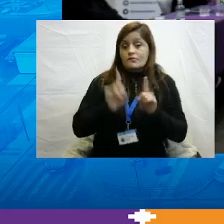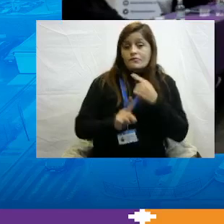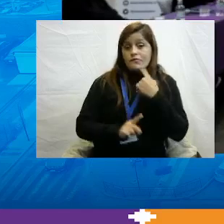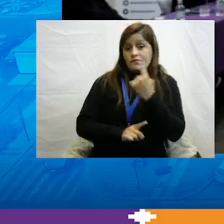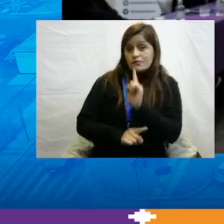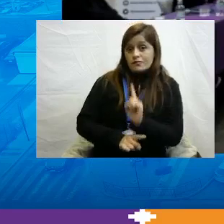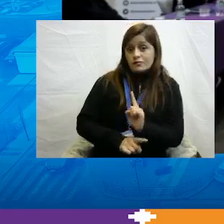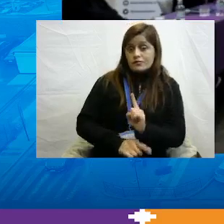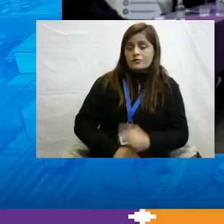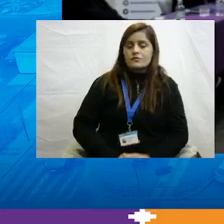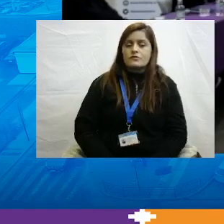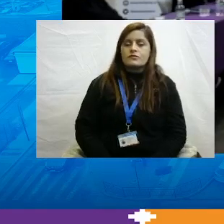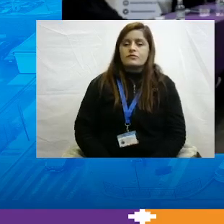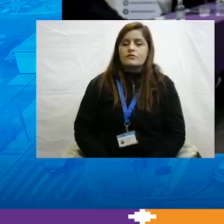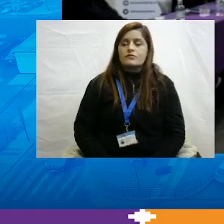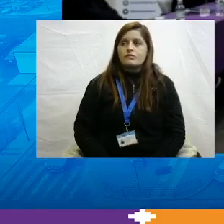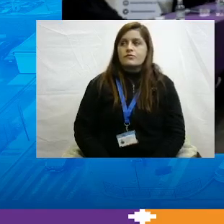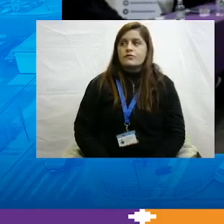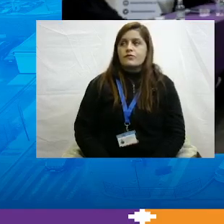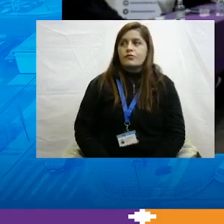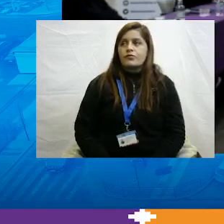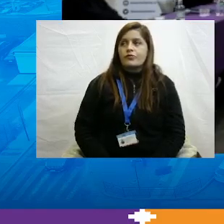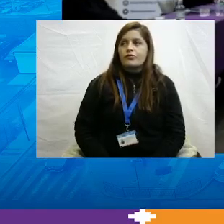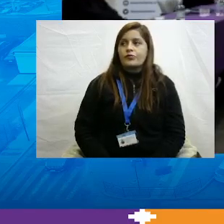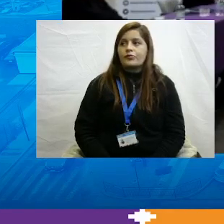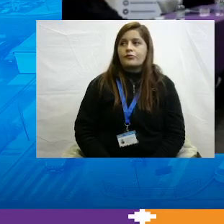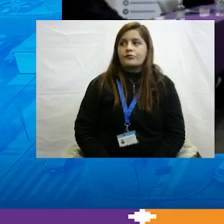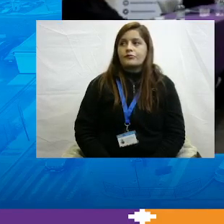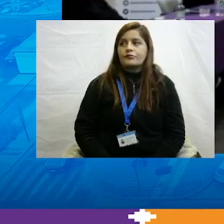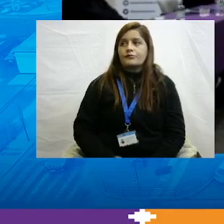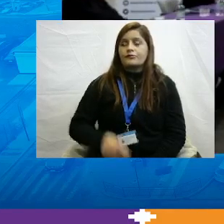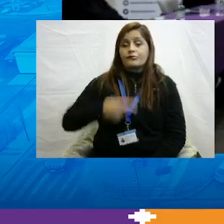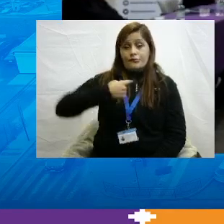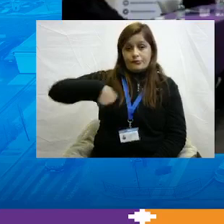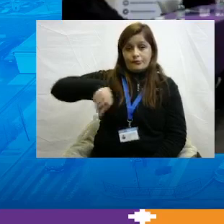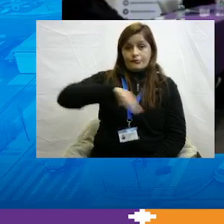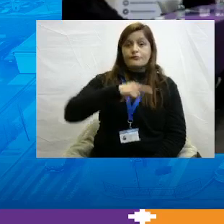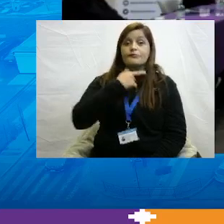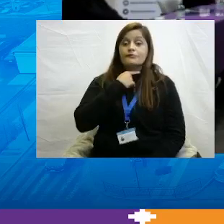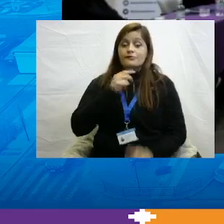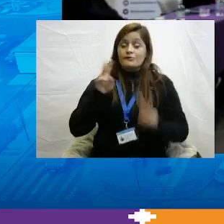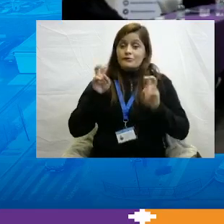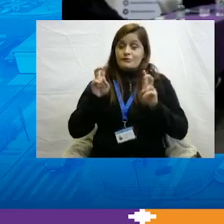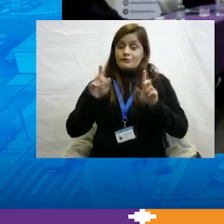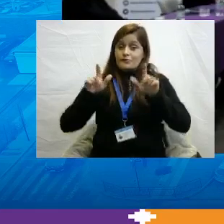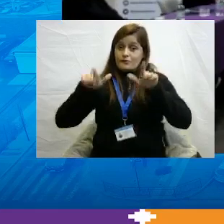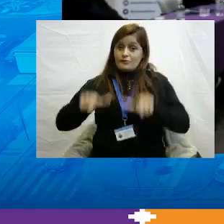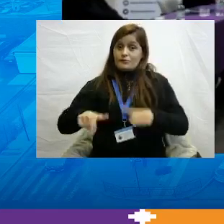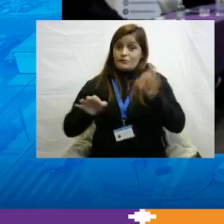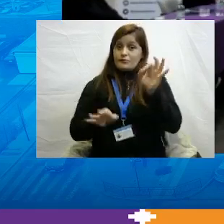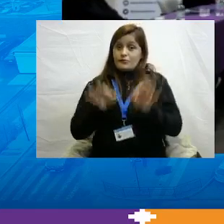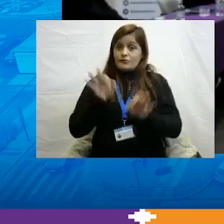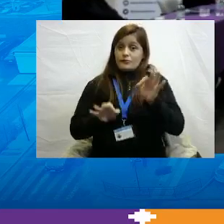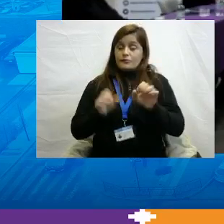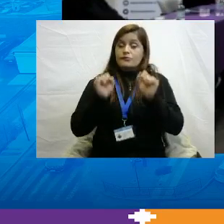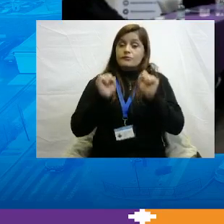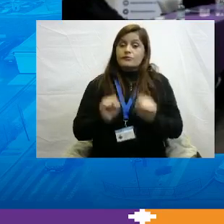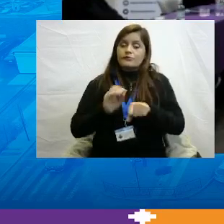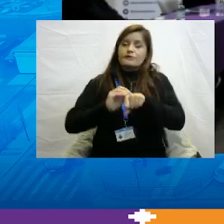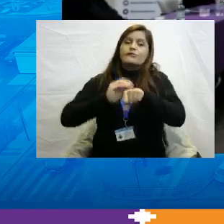¿No? Luis. Básicamente lo que nosotros queríamos poner como dirección jurídica es poner en conocimiento a usted,